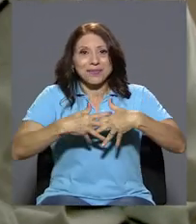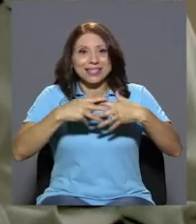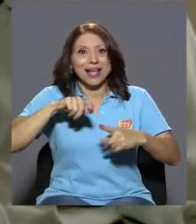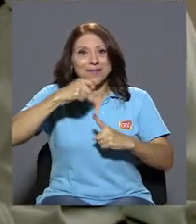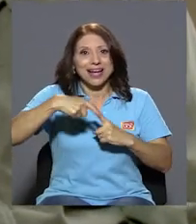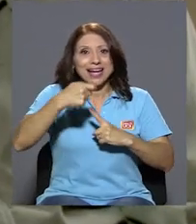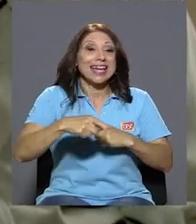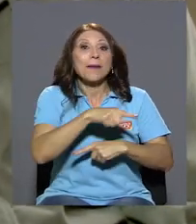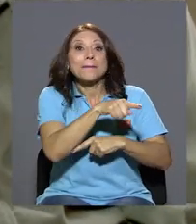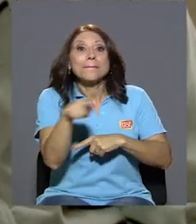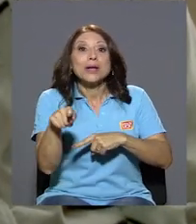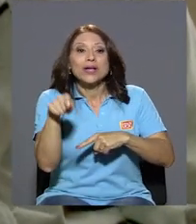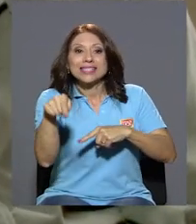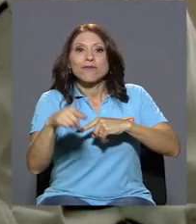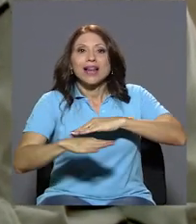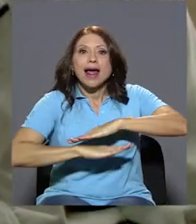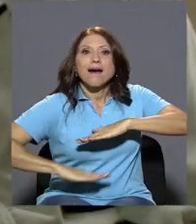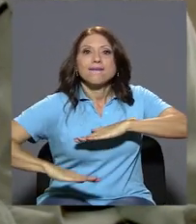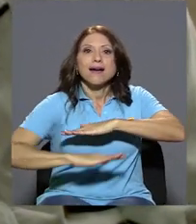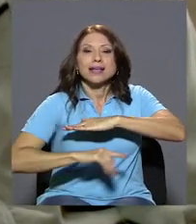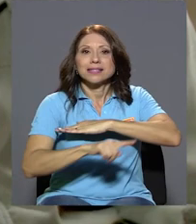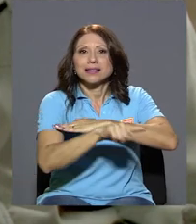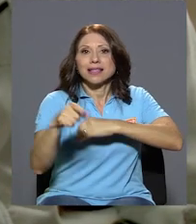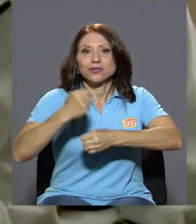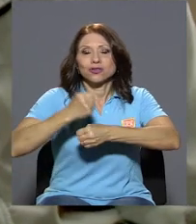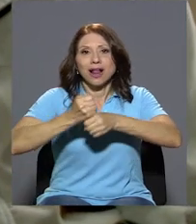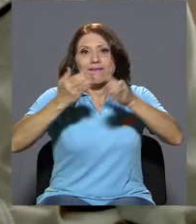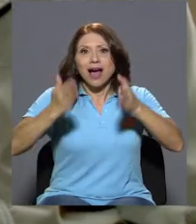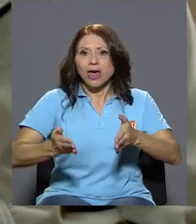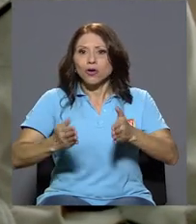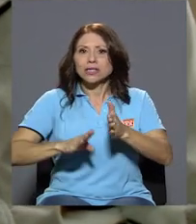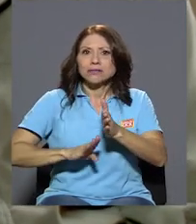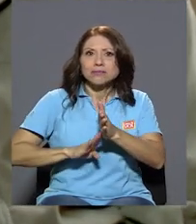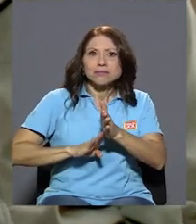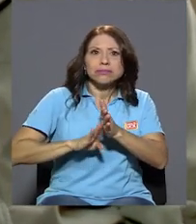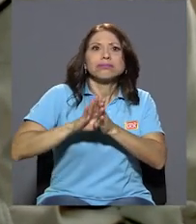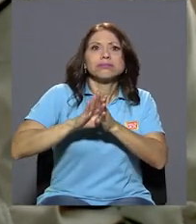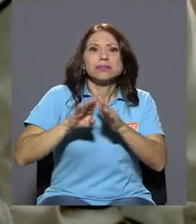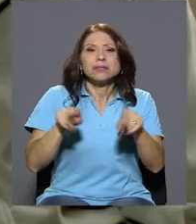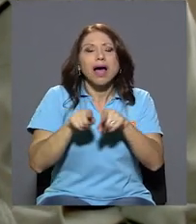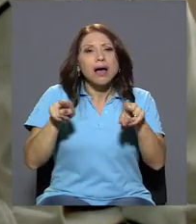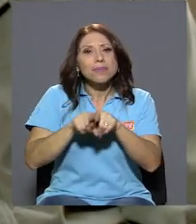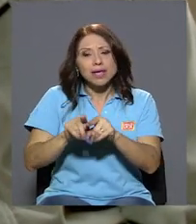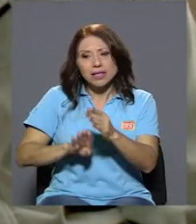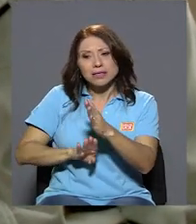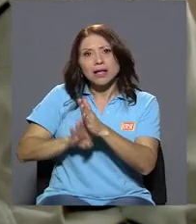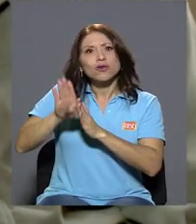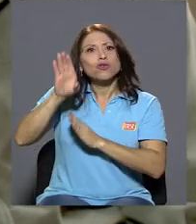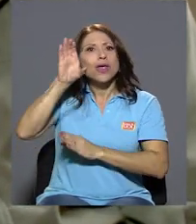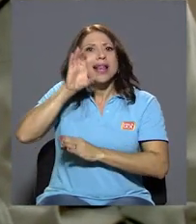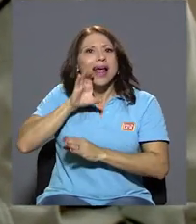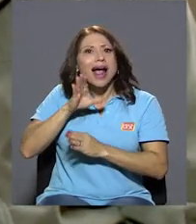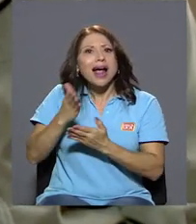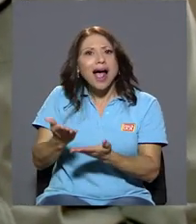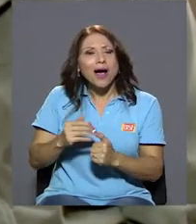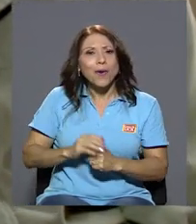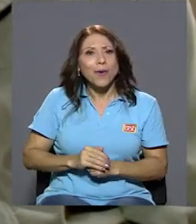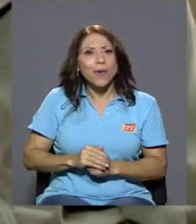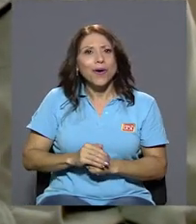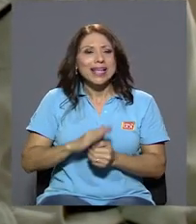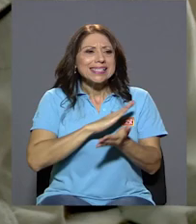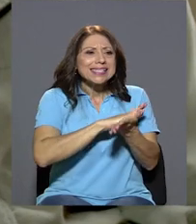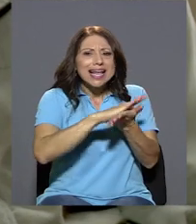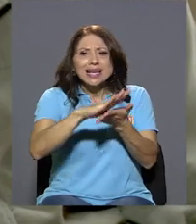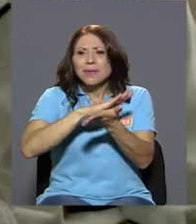fue clara la base de los estos trabajadores que se levantaron en el desarrollo el cacao el saneamiento